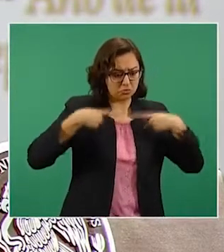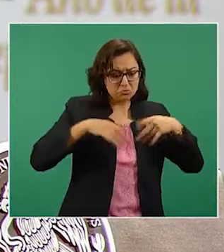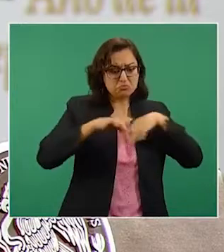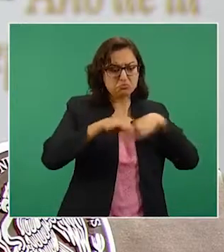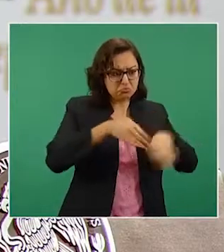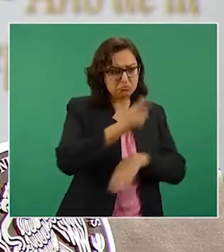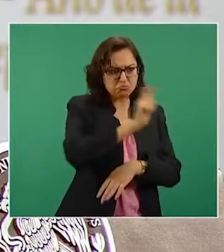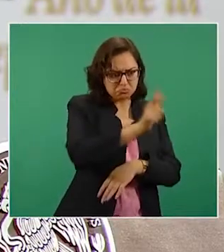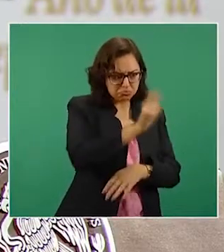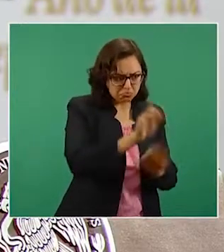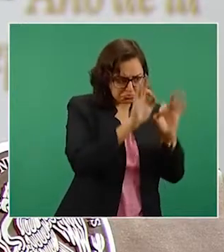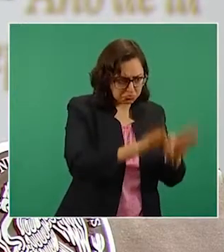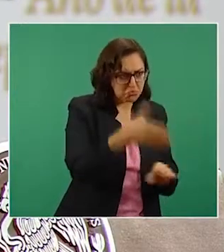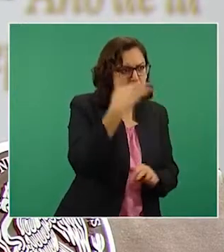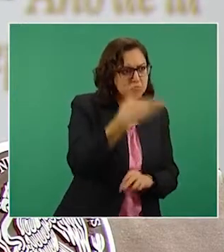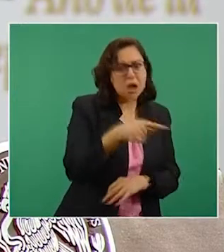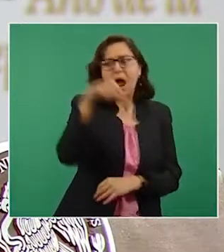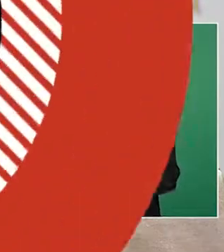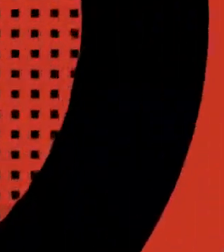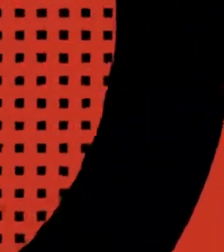¿Cómo sucede en Canadá?